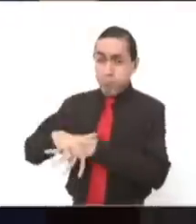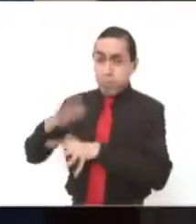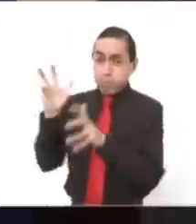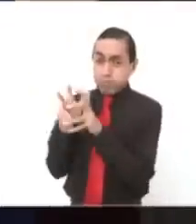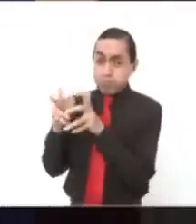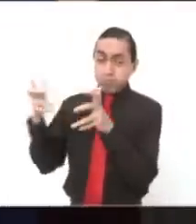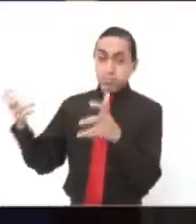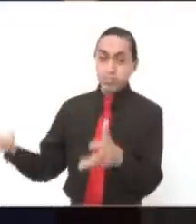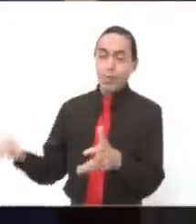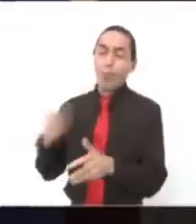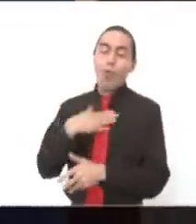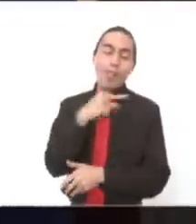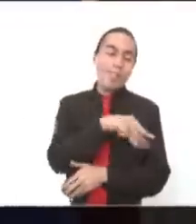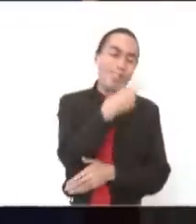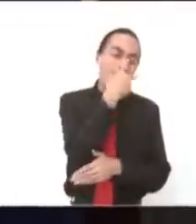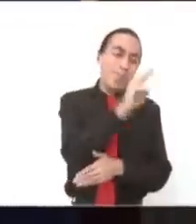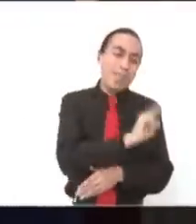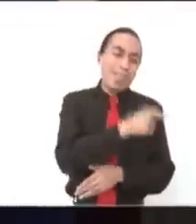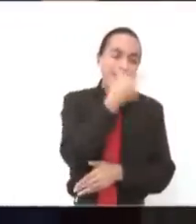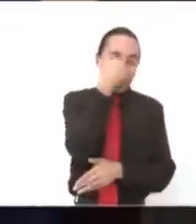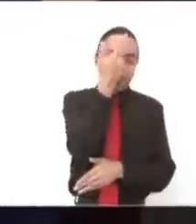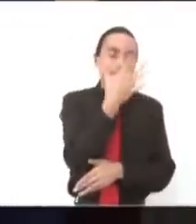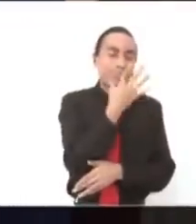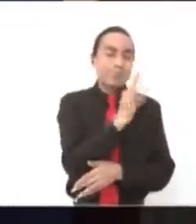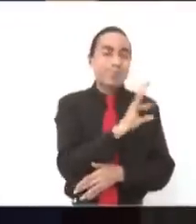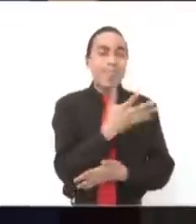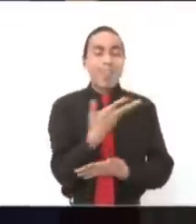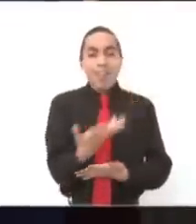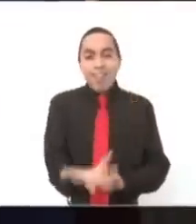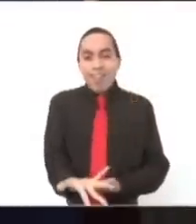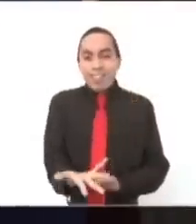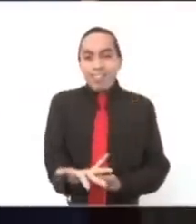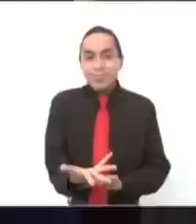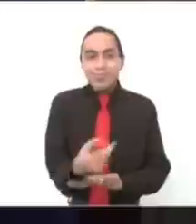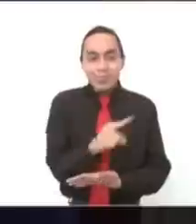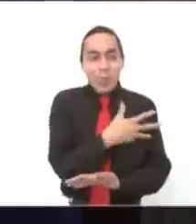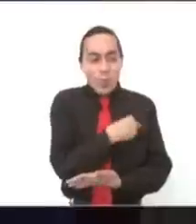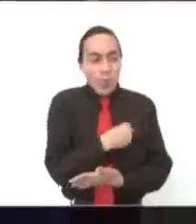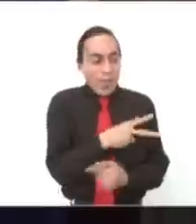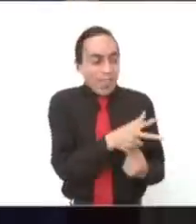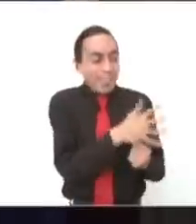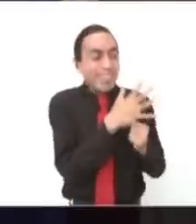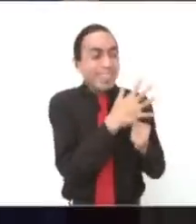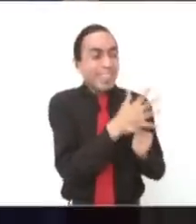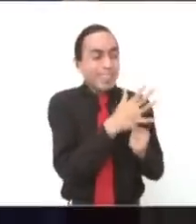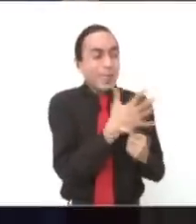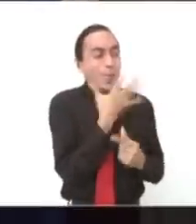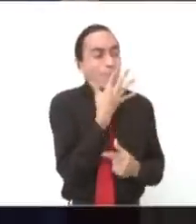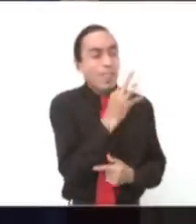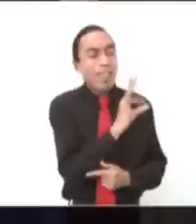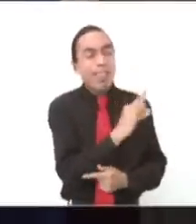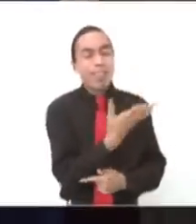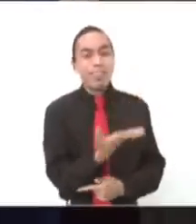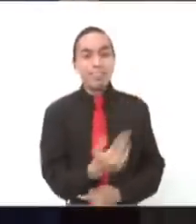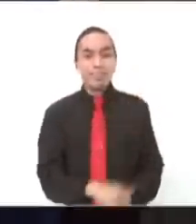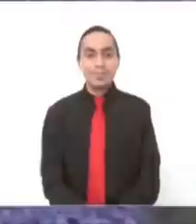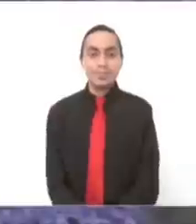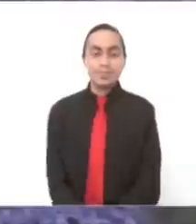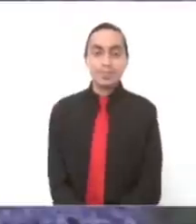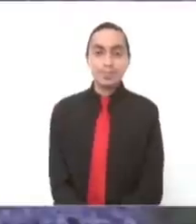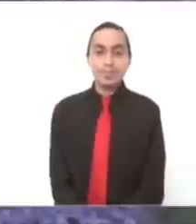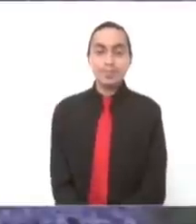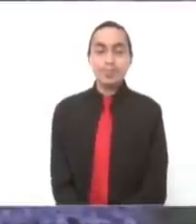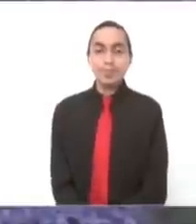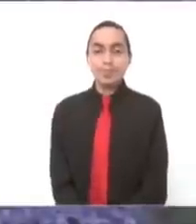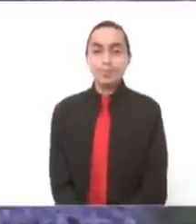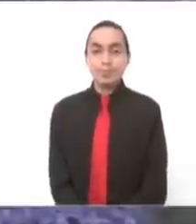lo nuestro pues está sencillo. Como diría mi hijo, está papita, o sea, está rápido. Y